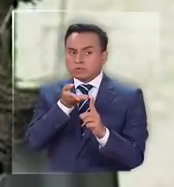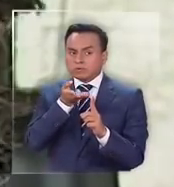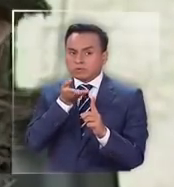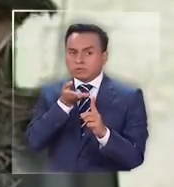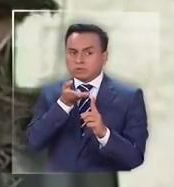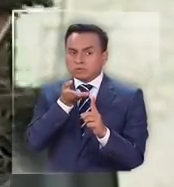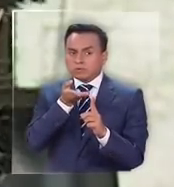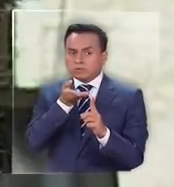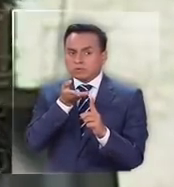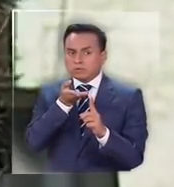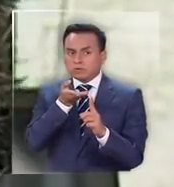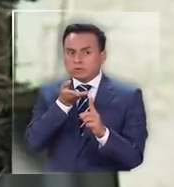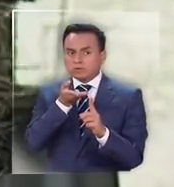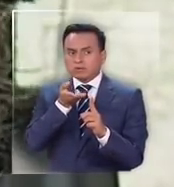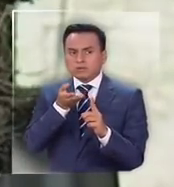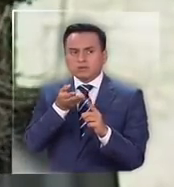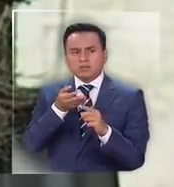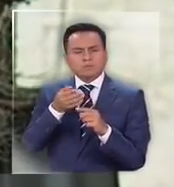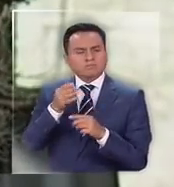estaba lo que él llamaba con la maña